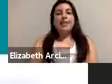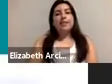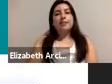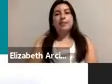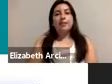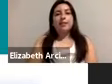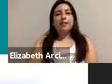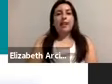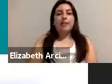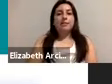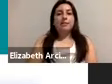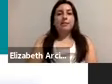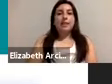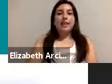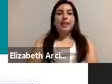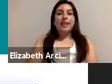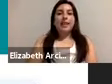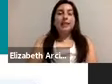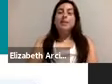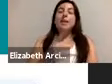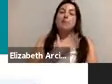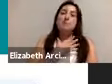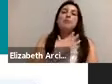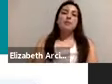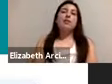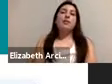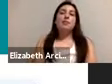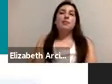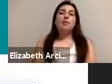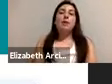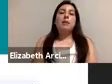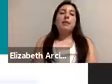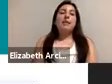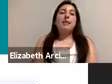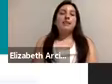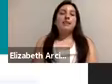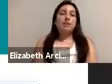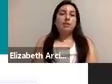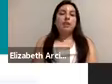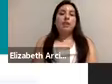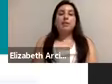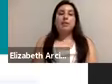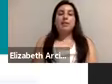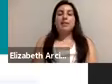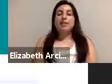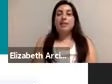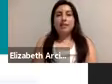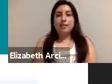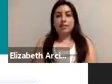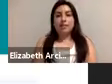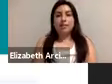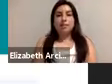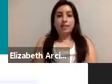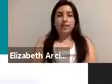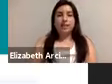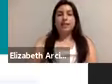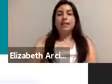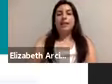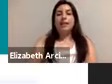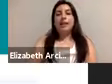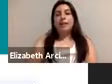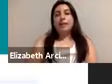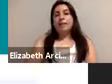Antes de eso, les quiero dar algunos tips que a mí me han funcionado mucho para la atención de pacientes con alteraciones